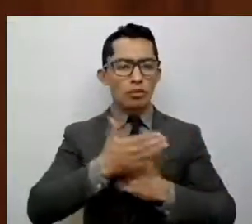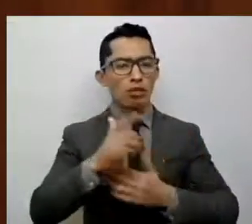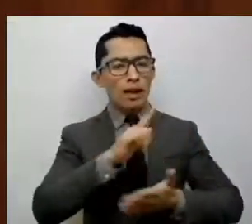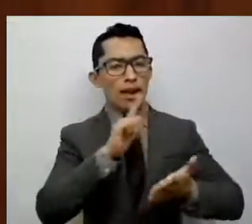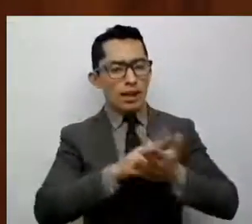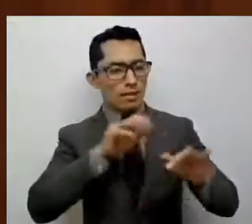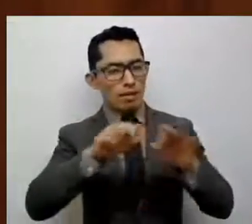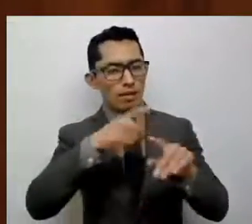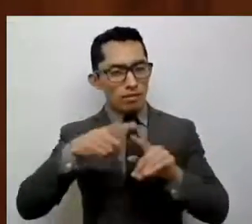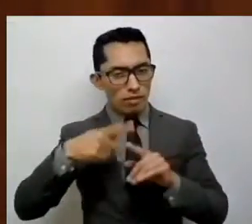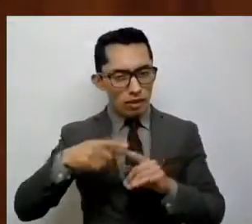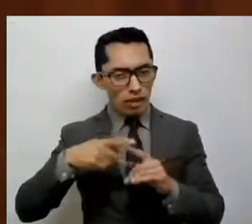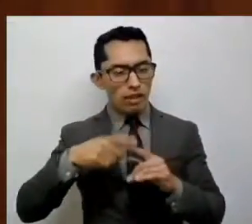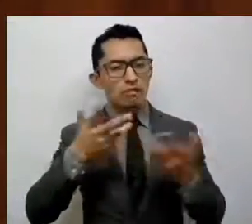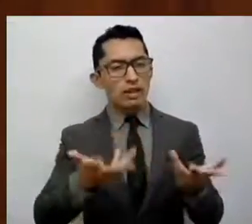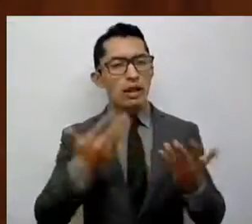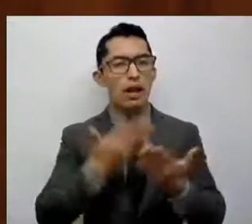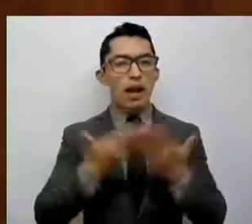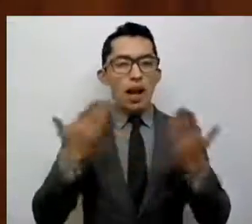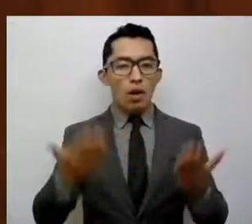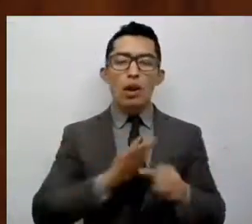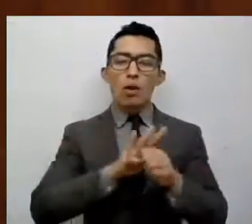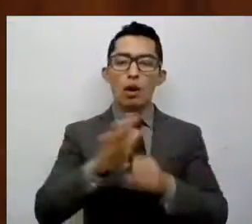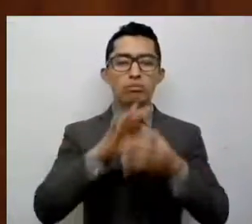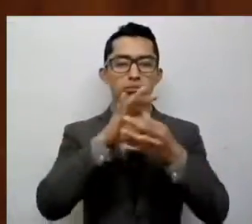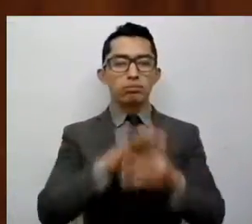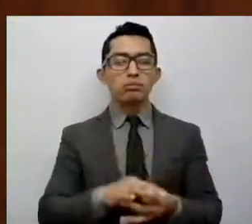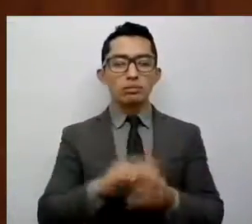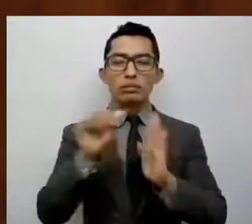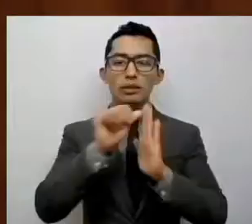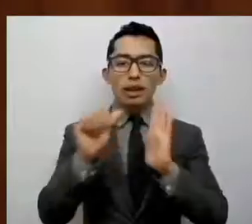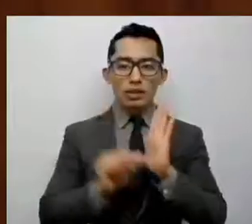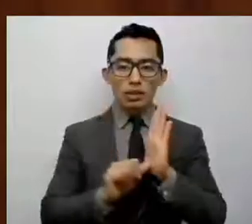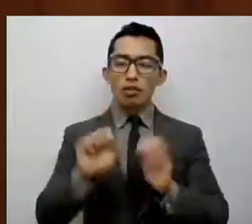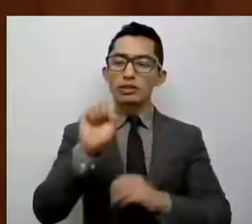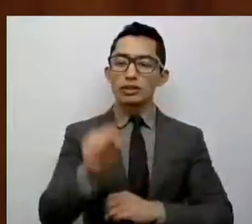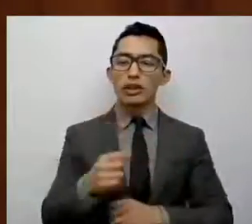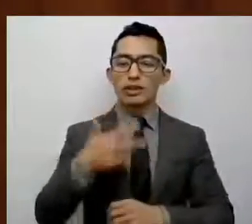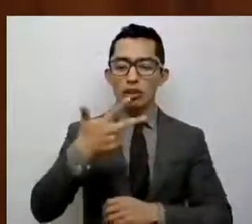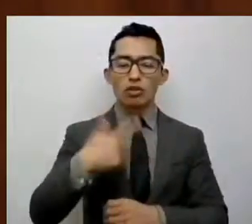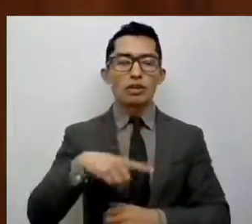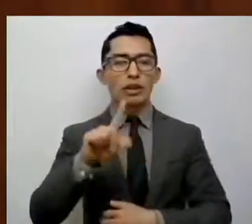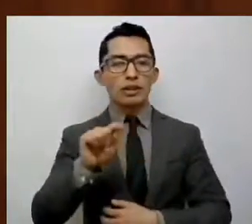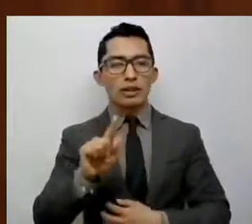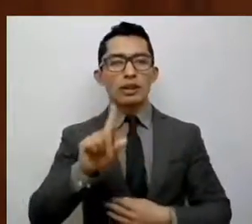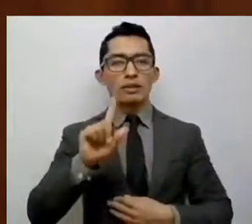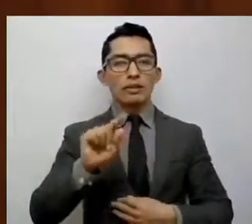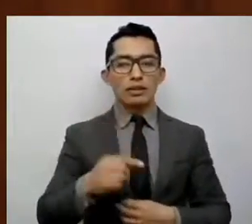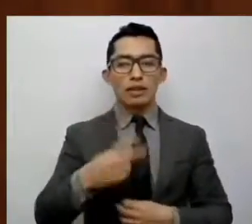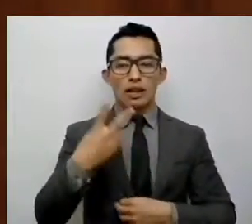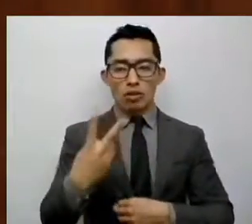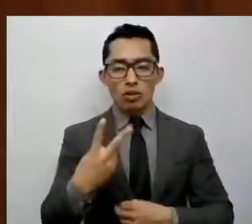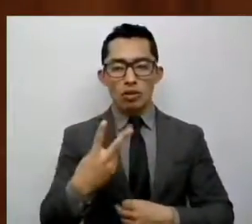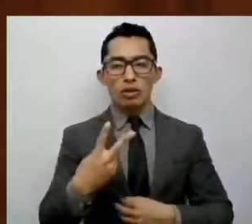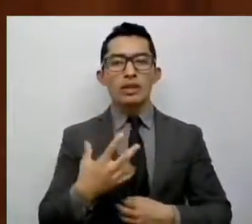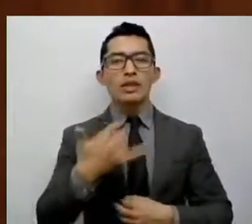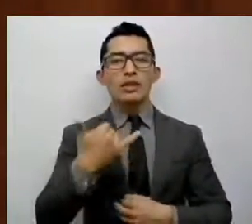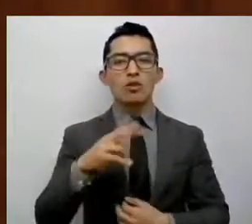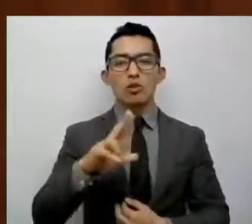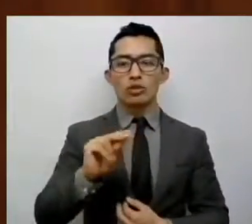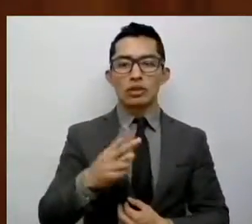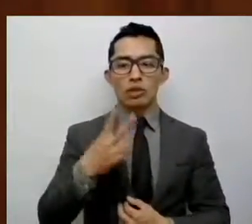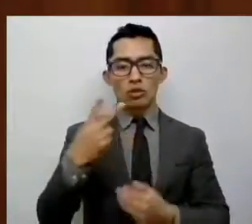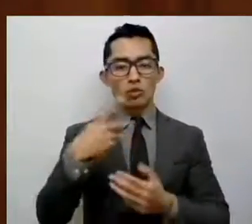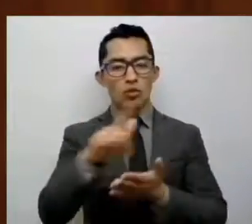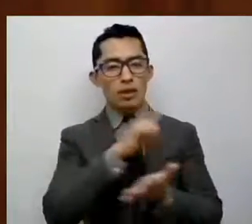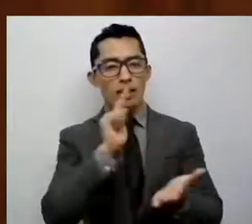nos permitimos con fundamento en lo dispuesto en los artículos 68, 70, 72 y 82 de la